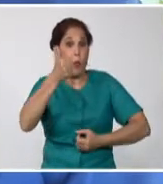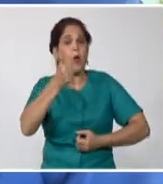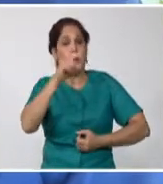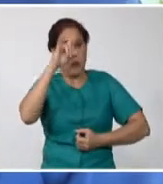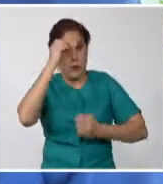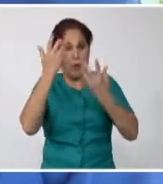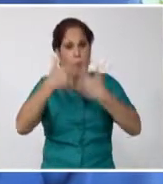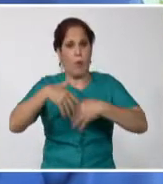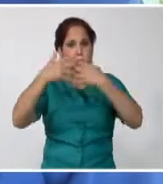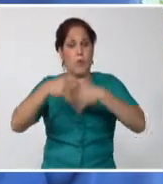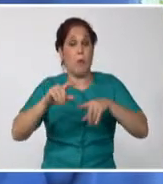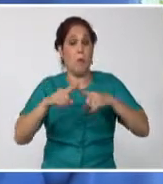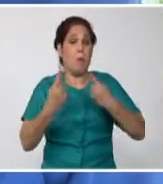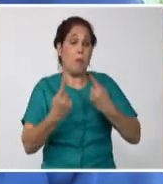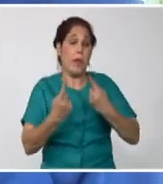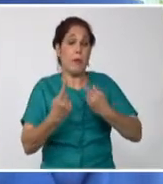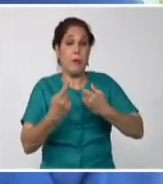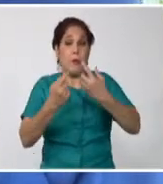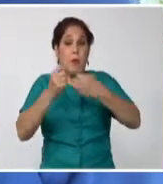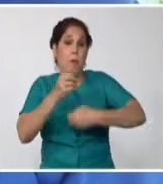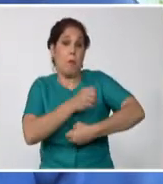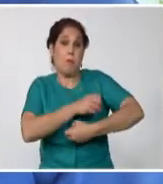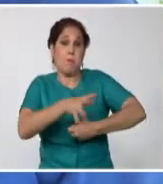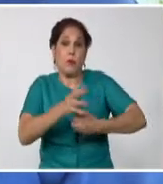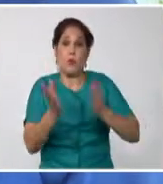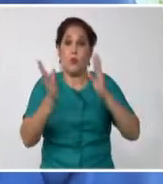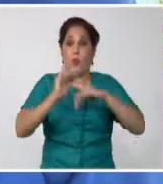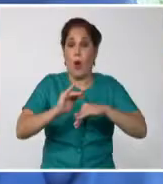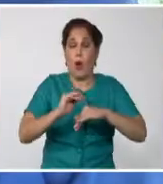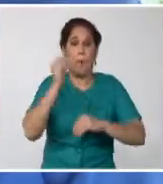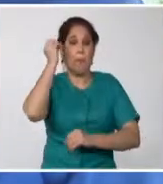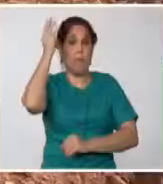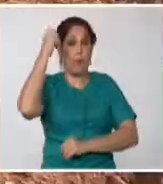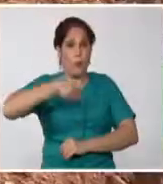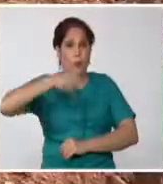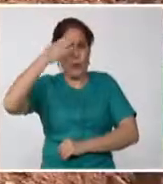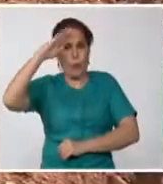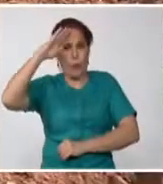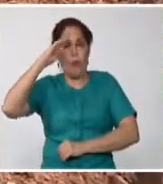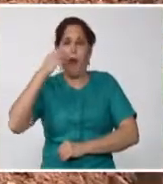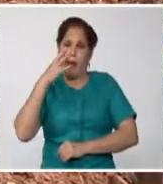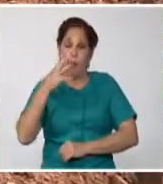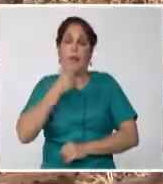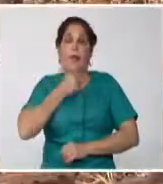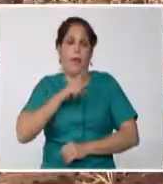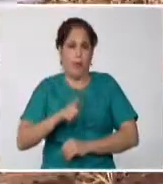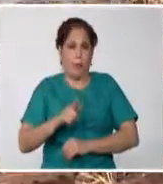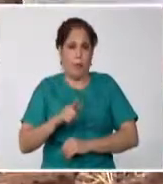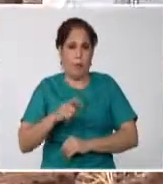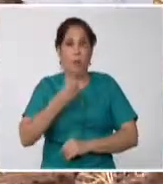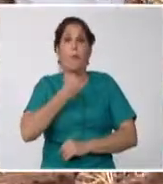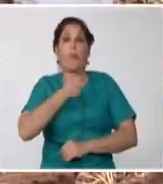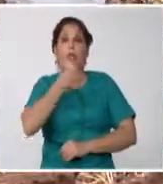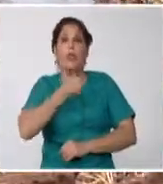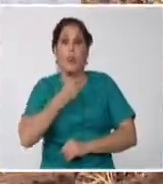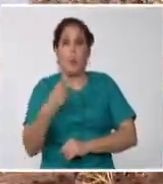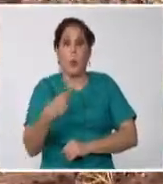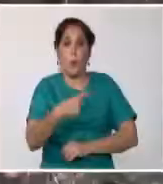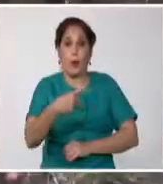una afectación de la productividad, de los ingresos económicos, también de la rentabilidad. Por ejemplo, el control del tetuán del